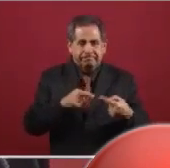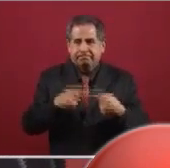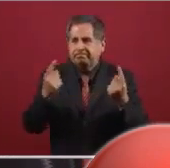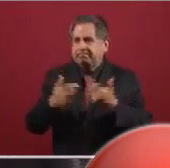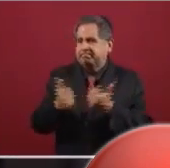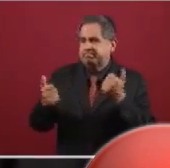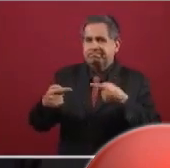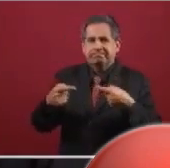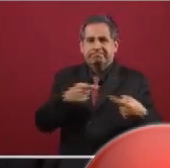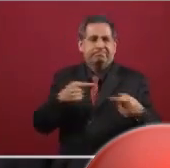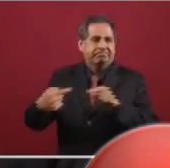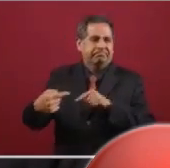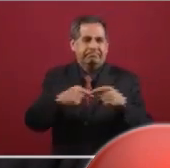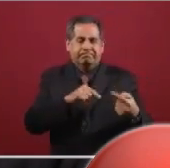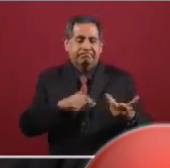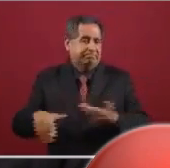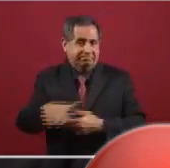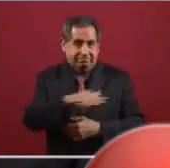dividió.